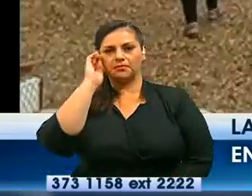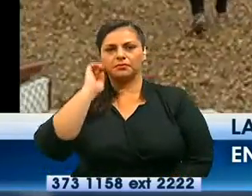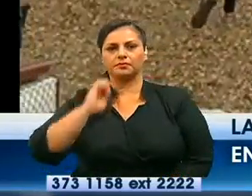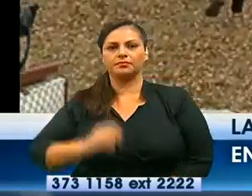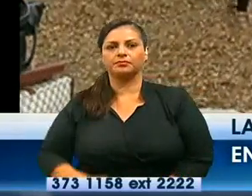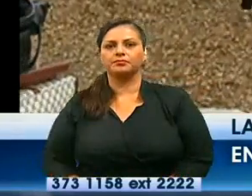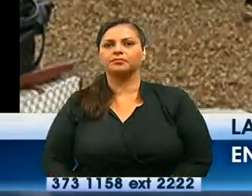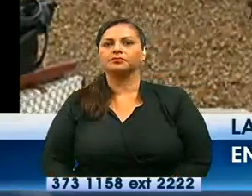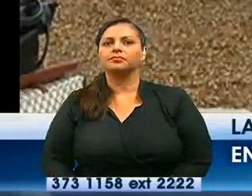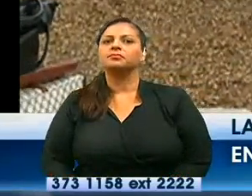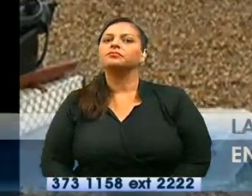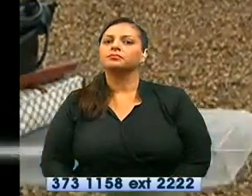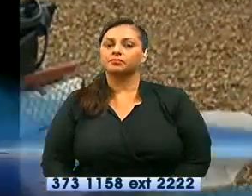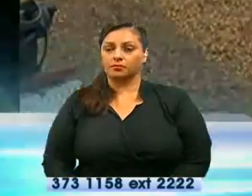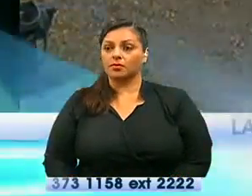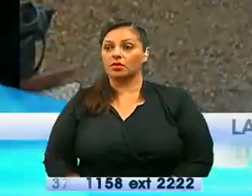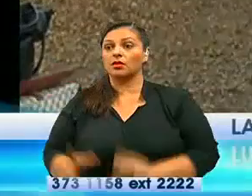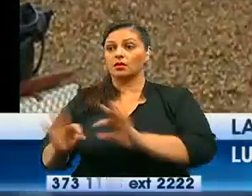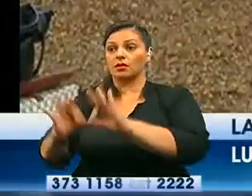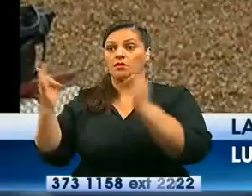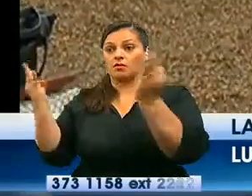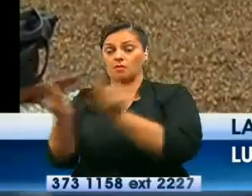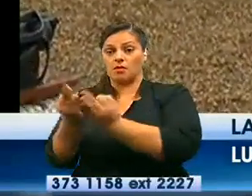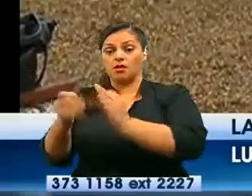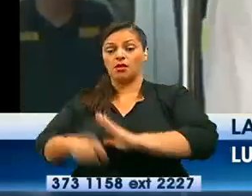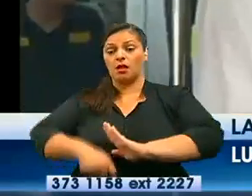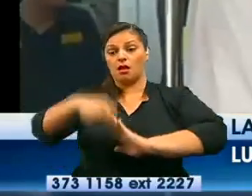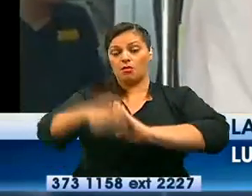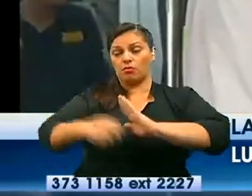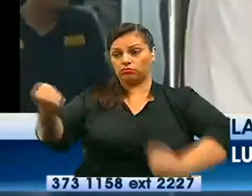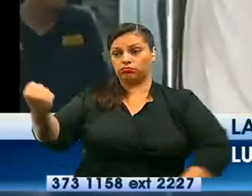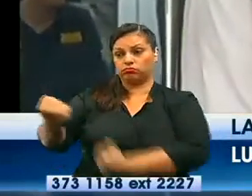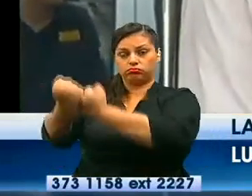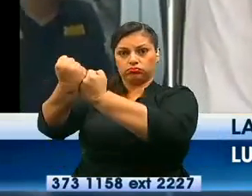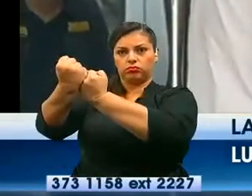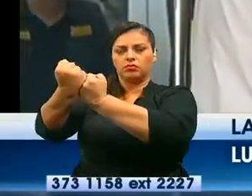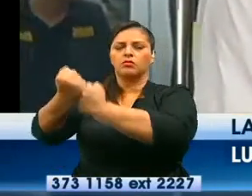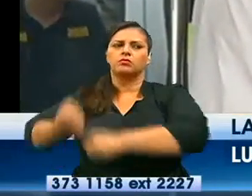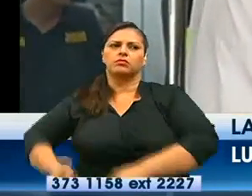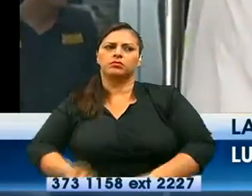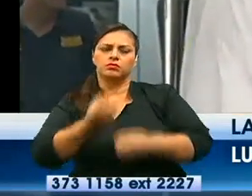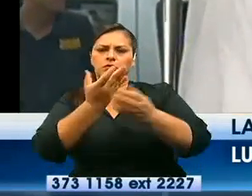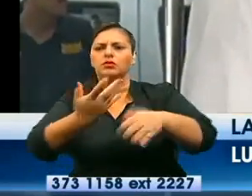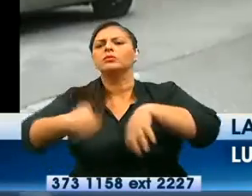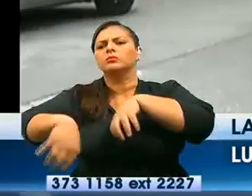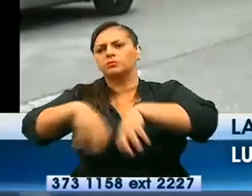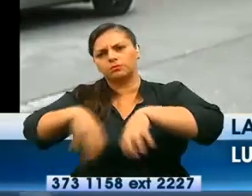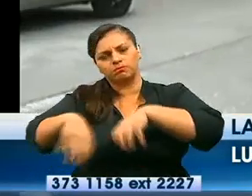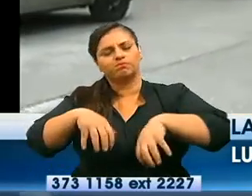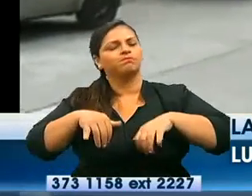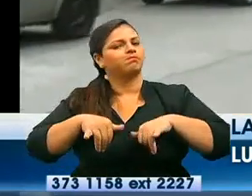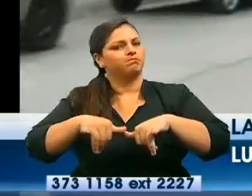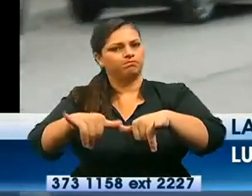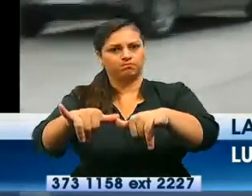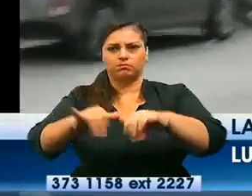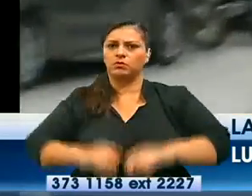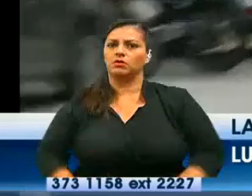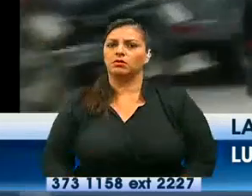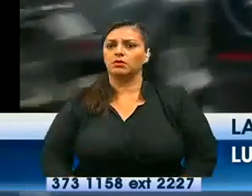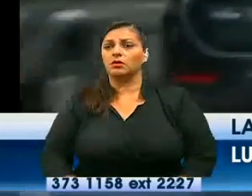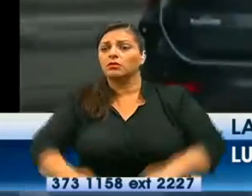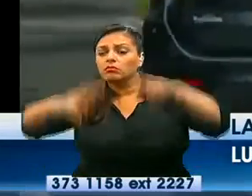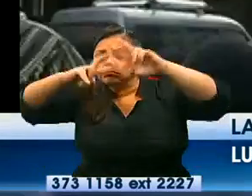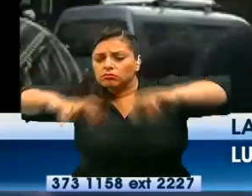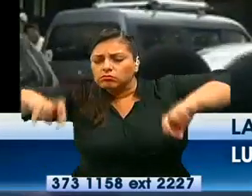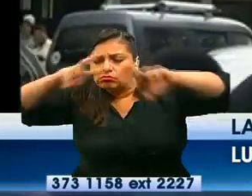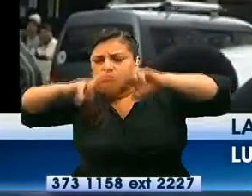De su parte, el defensor de la familia afectada aseguró que aún hay camino por recorrer y que las investigaciones aún deben determinar lo que habría